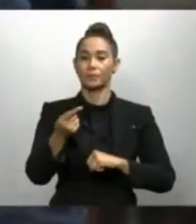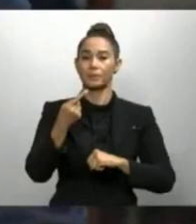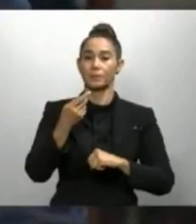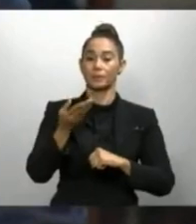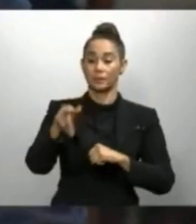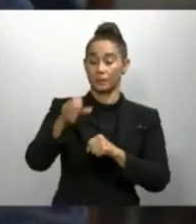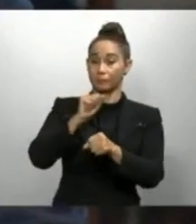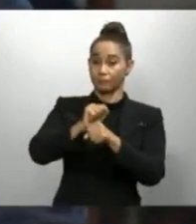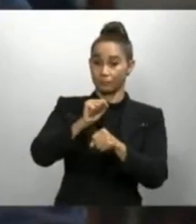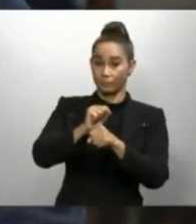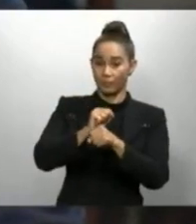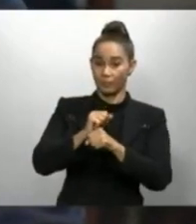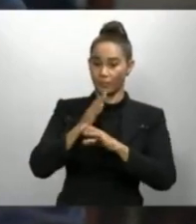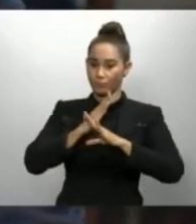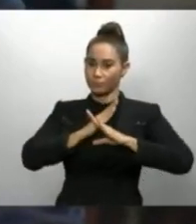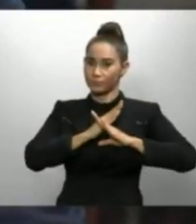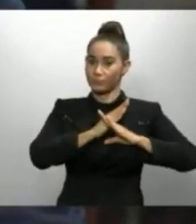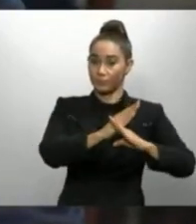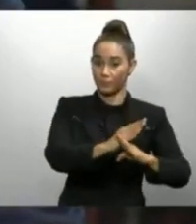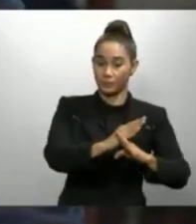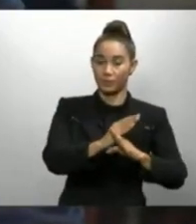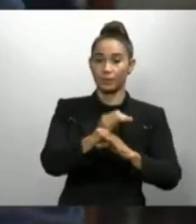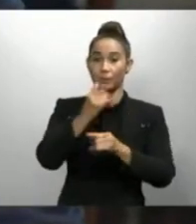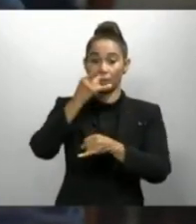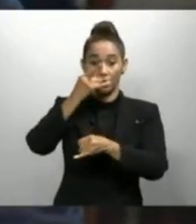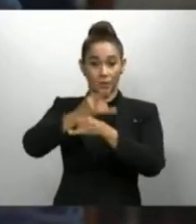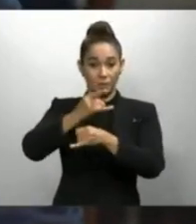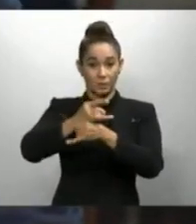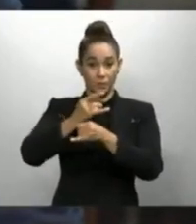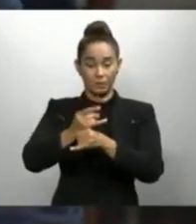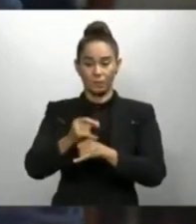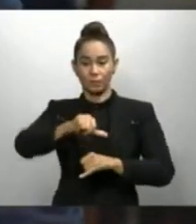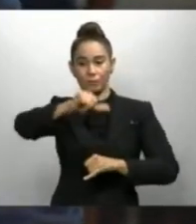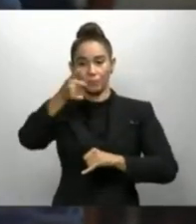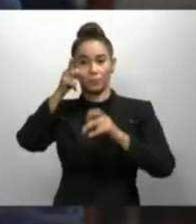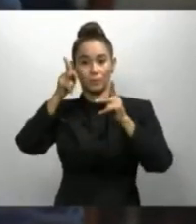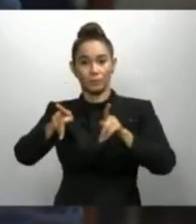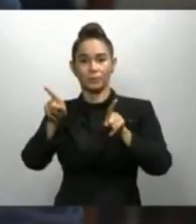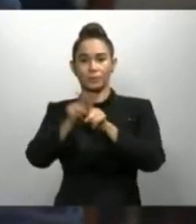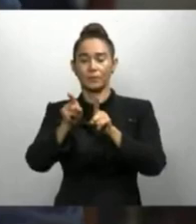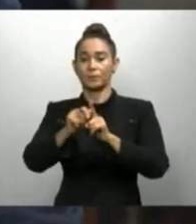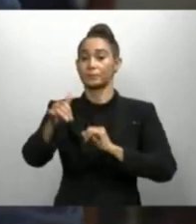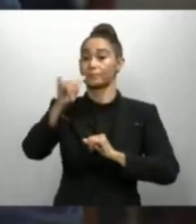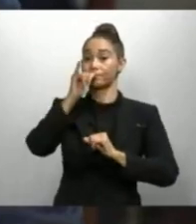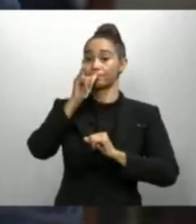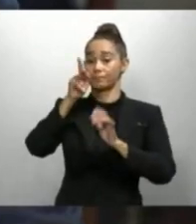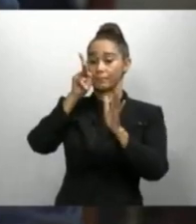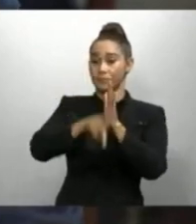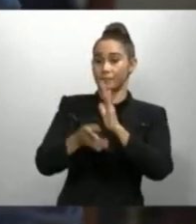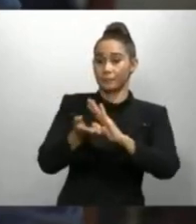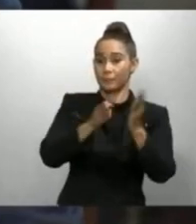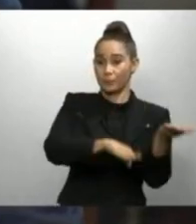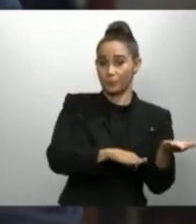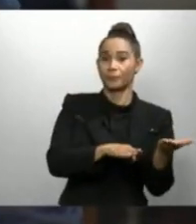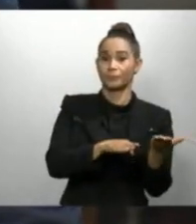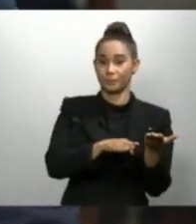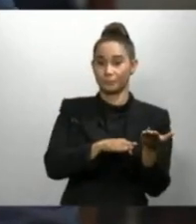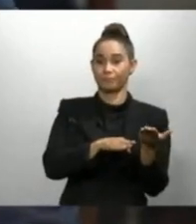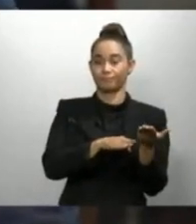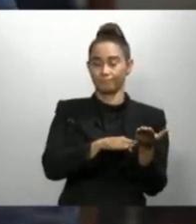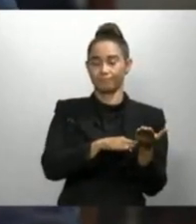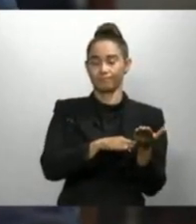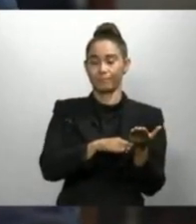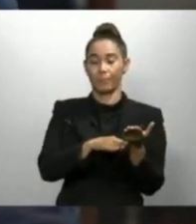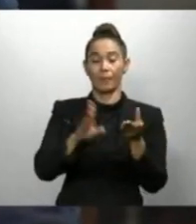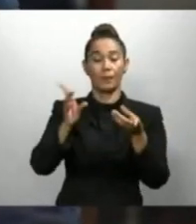intervenciones hemos evitado que estas bebidas adulteradas lleguen a más dominicanos, producto de la voluntad de todos los actores, la